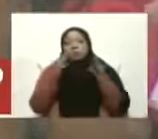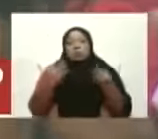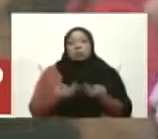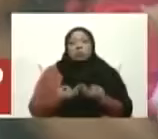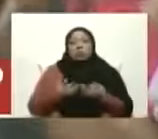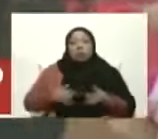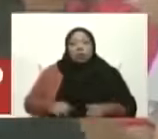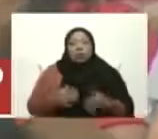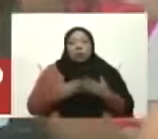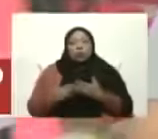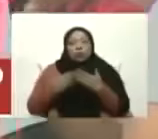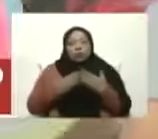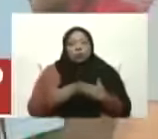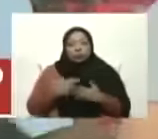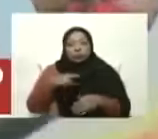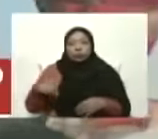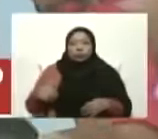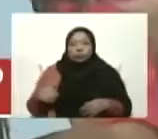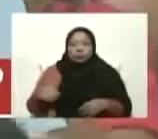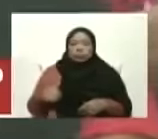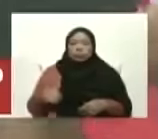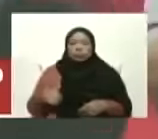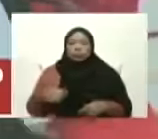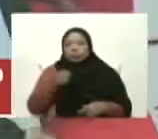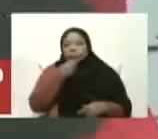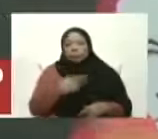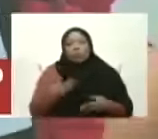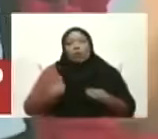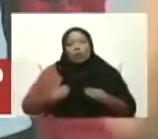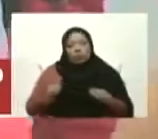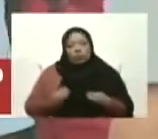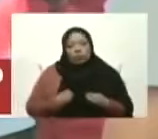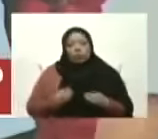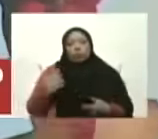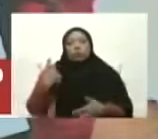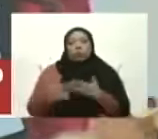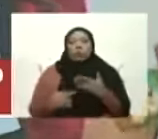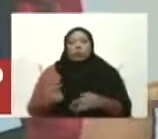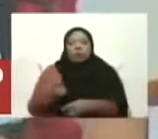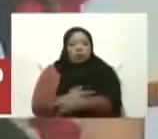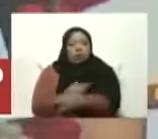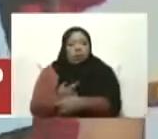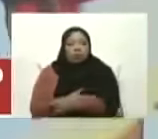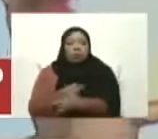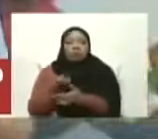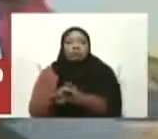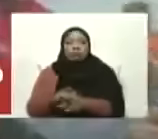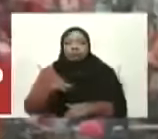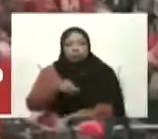hijos, estuvieron ahí con nosotros. Así que bueno, viviremos y venceremos, hermanos y hermanas.